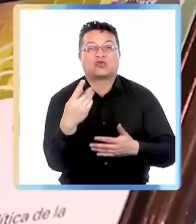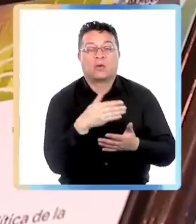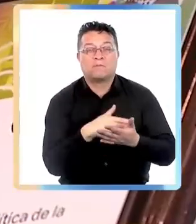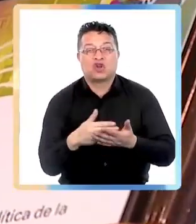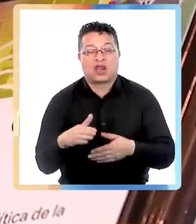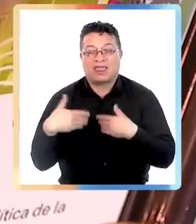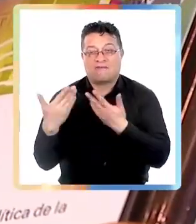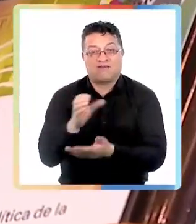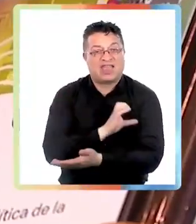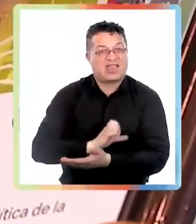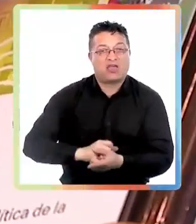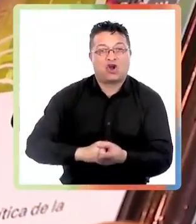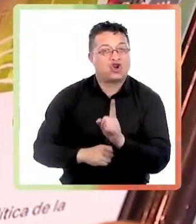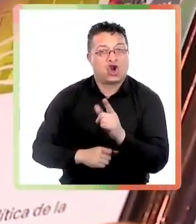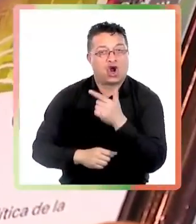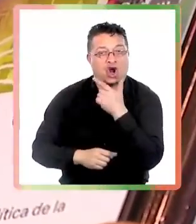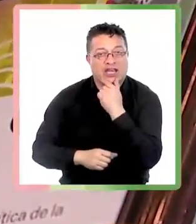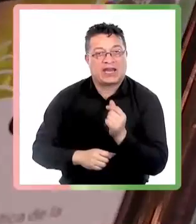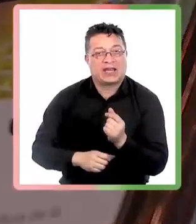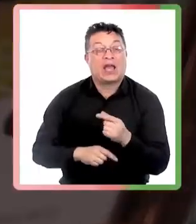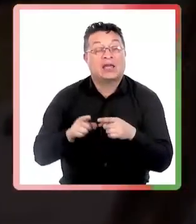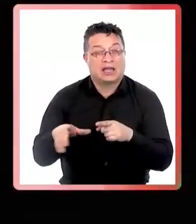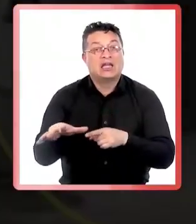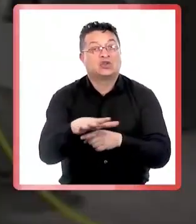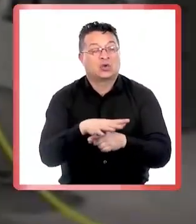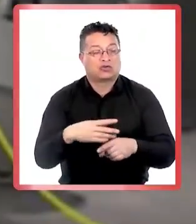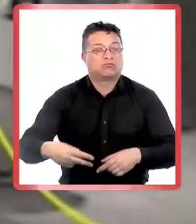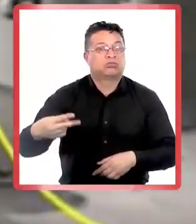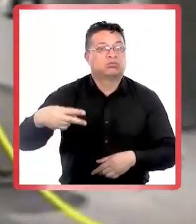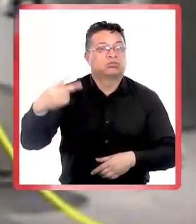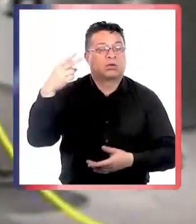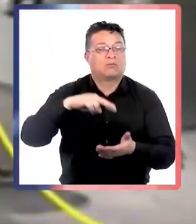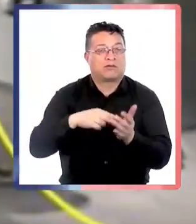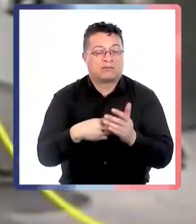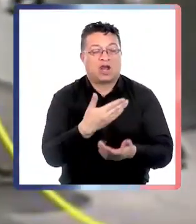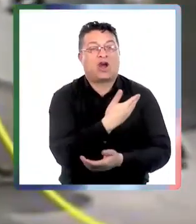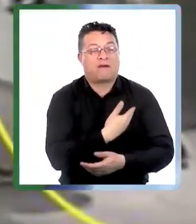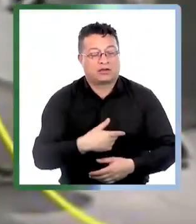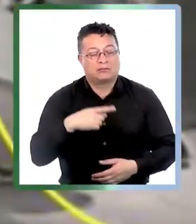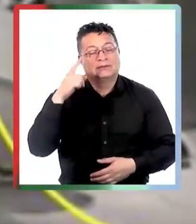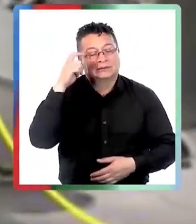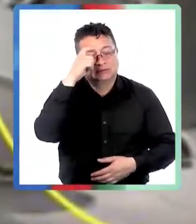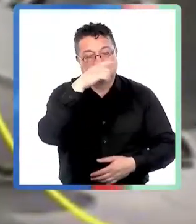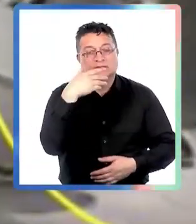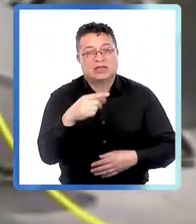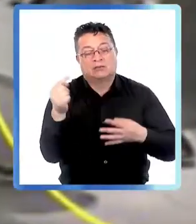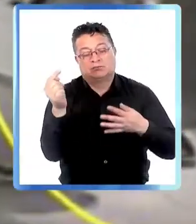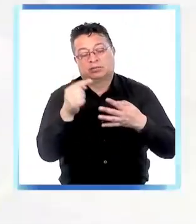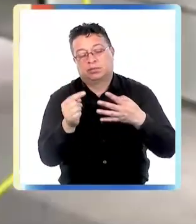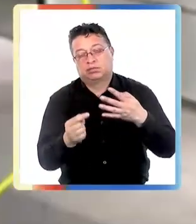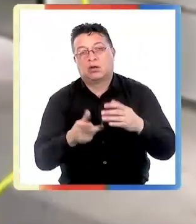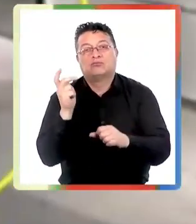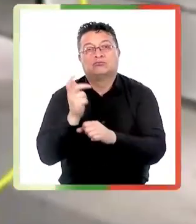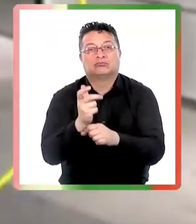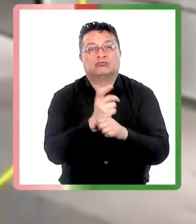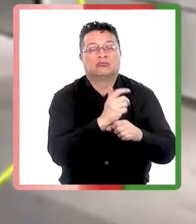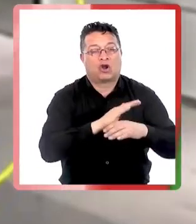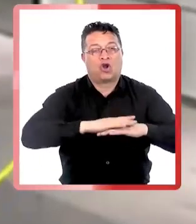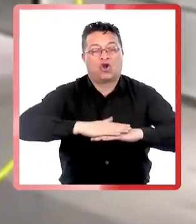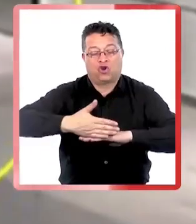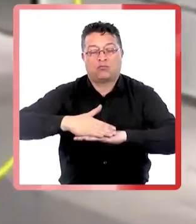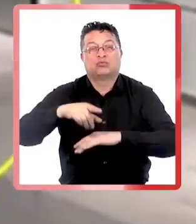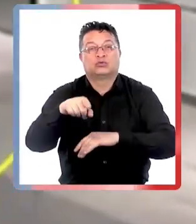de 391 millones de pesos. Una situación que suma problemas a un gobierno ya complicado también por una